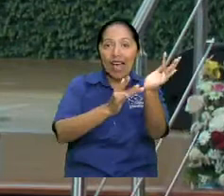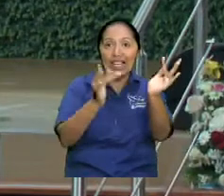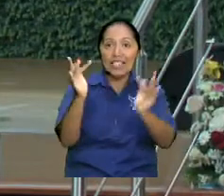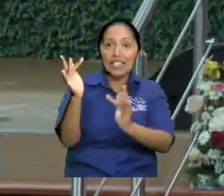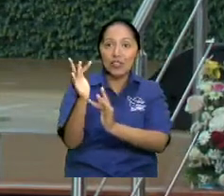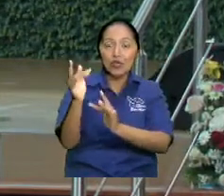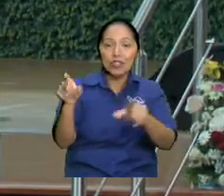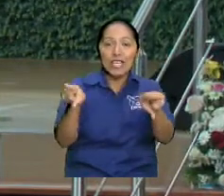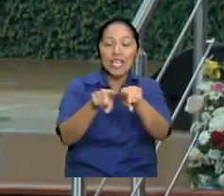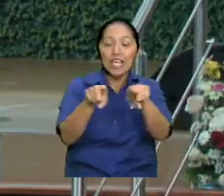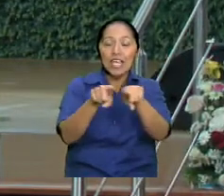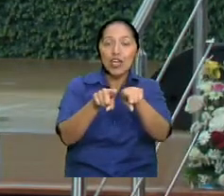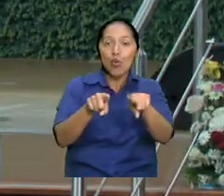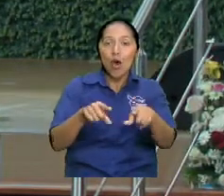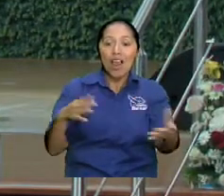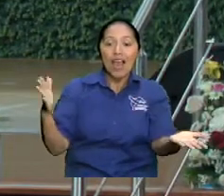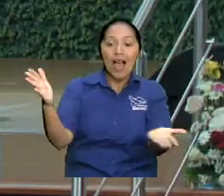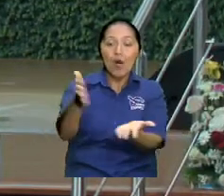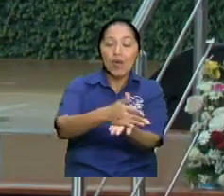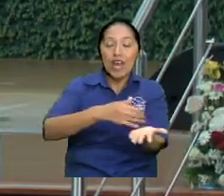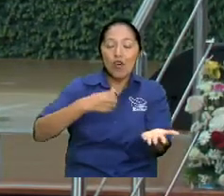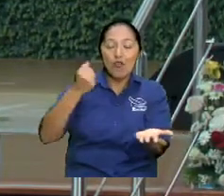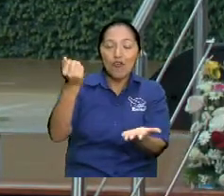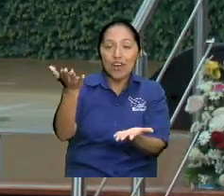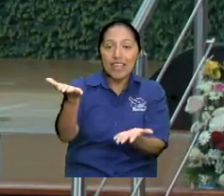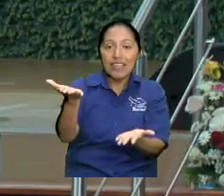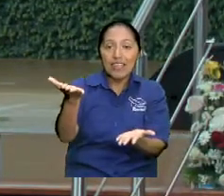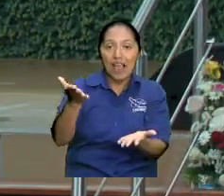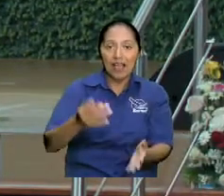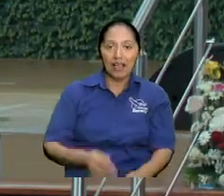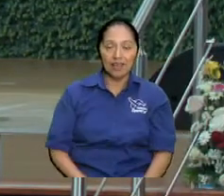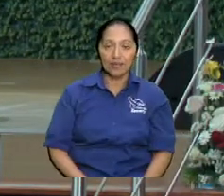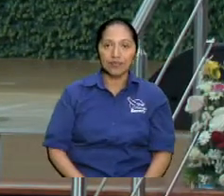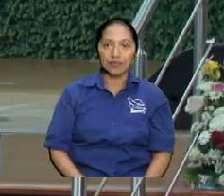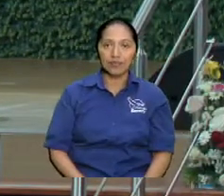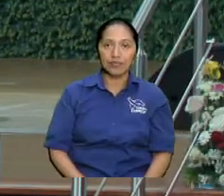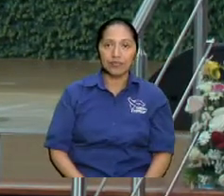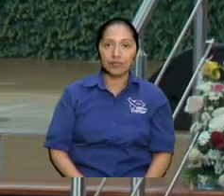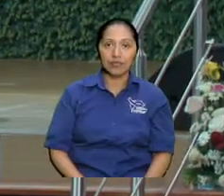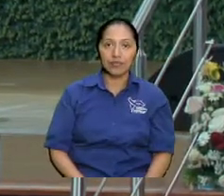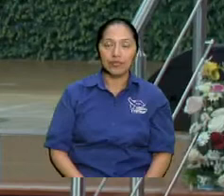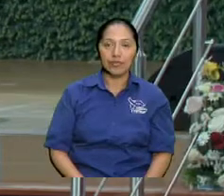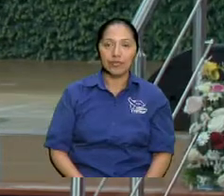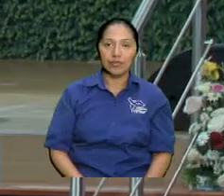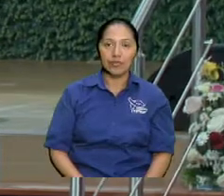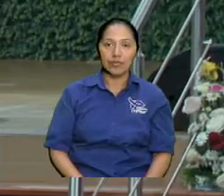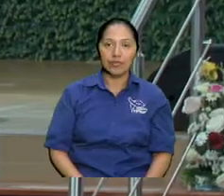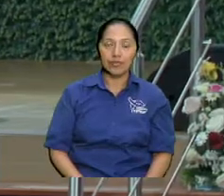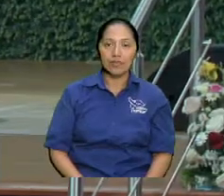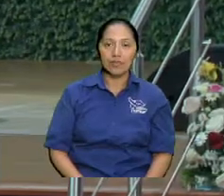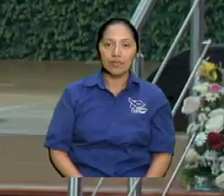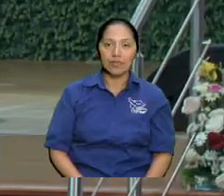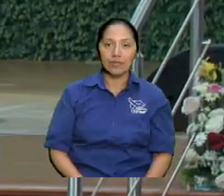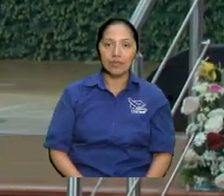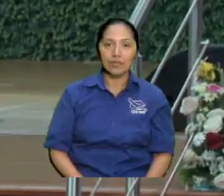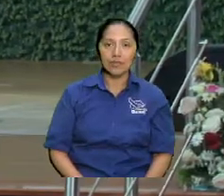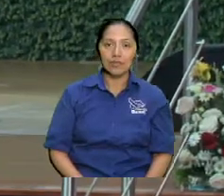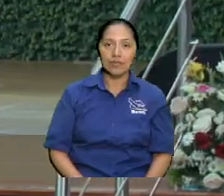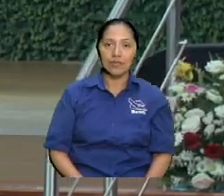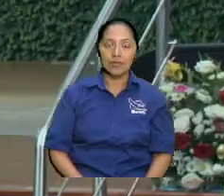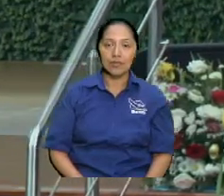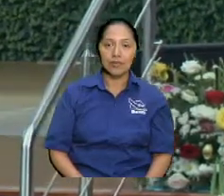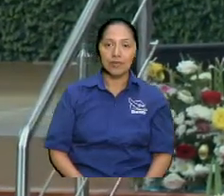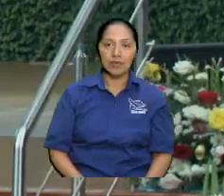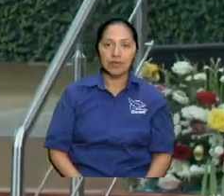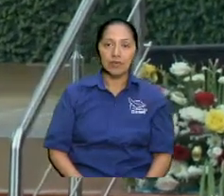Hijo como ofrenda. Y Él hizo que esa ofrenda muriera. ¿Por qué me estás poniendo esto aquí? Quiero